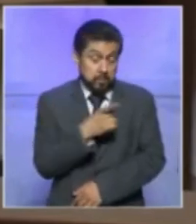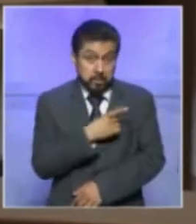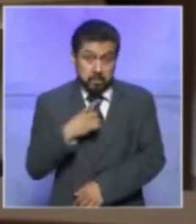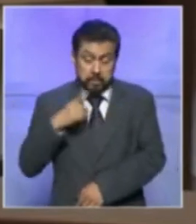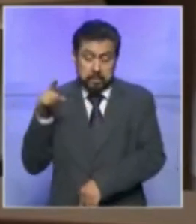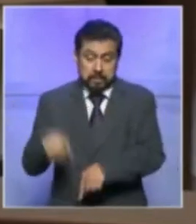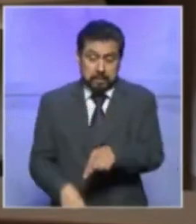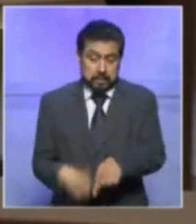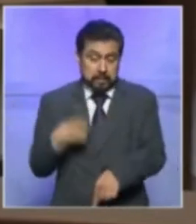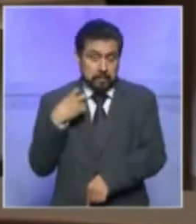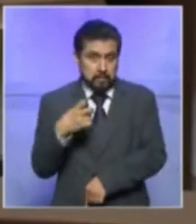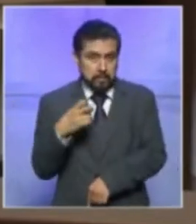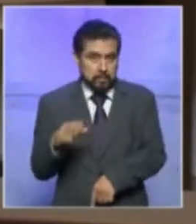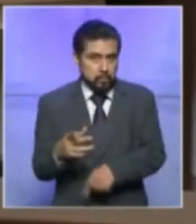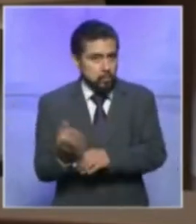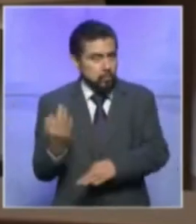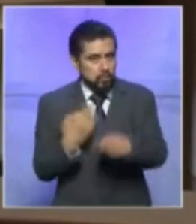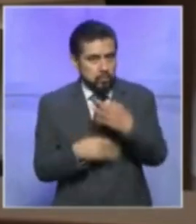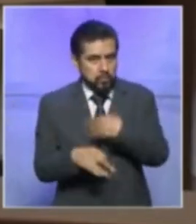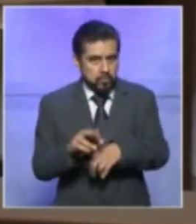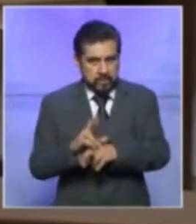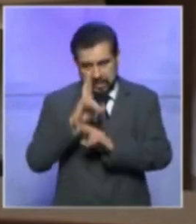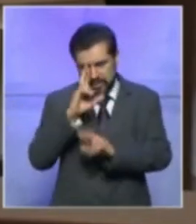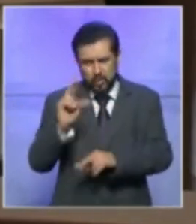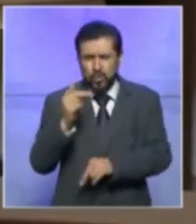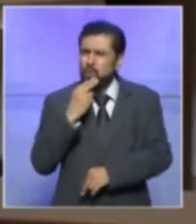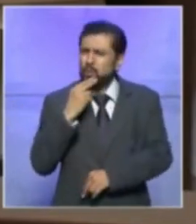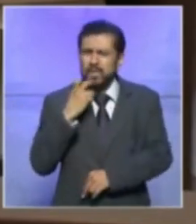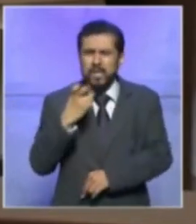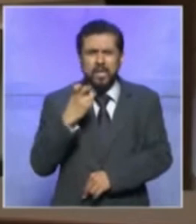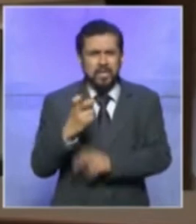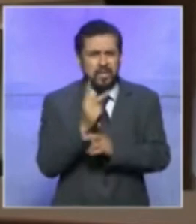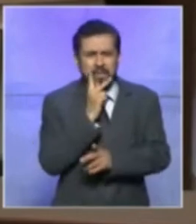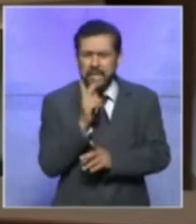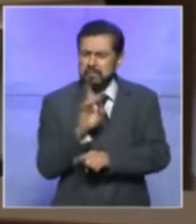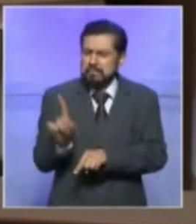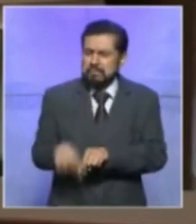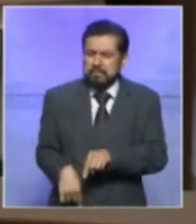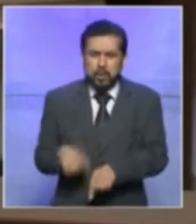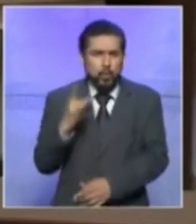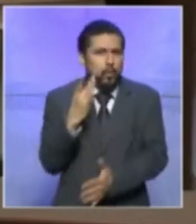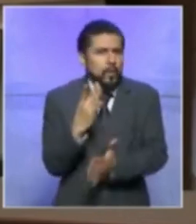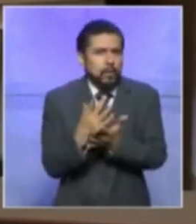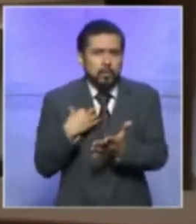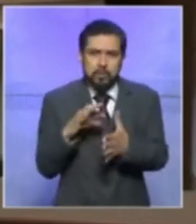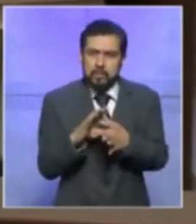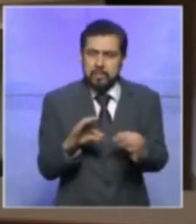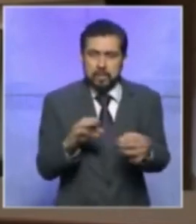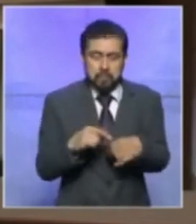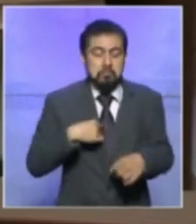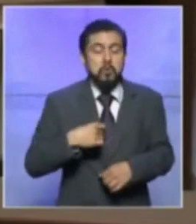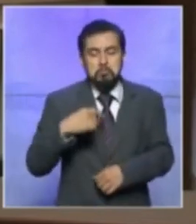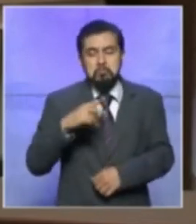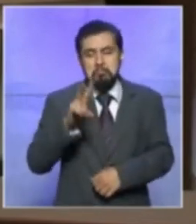responsabilidad individual educarnos a tratar de ya no utilizarla. Eso es solamente lo que quería decir, estoy totalmente de